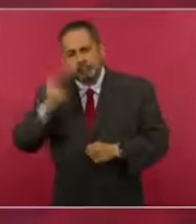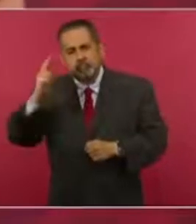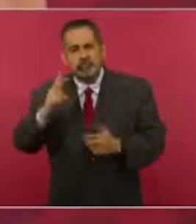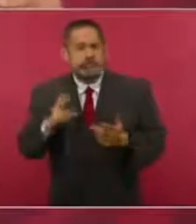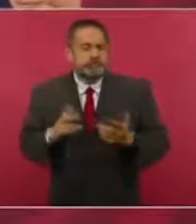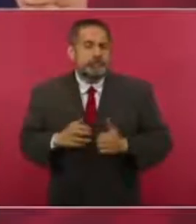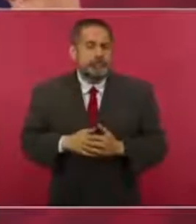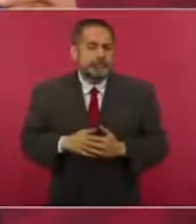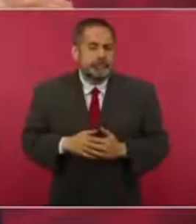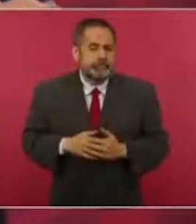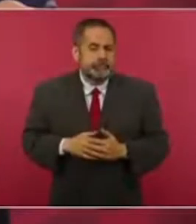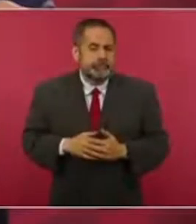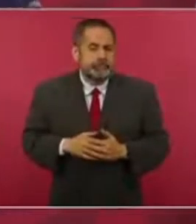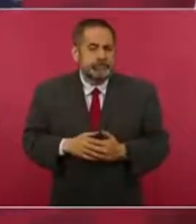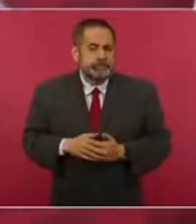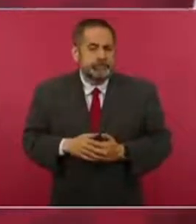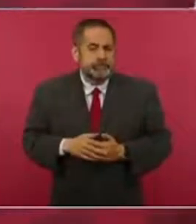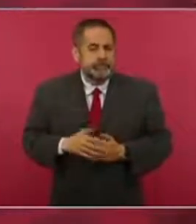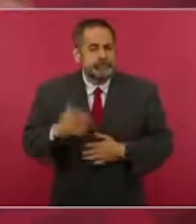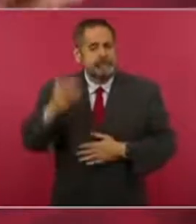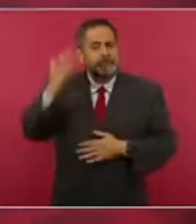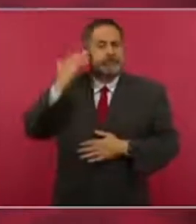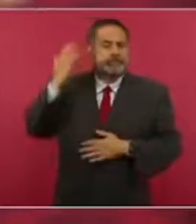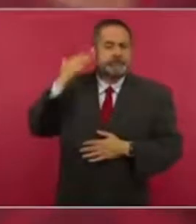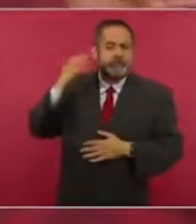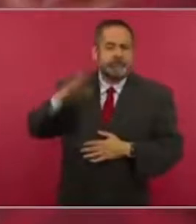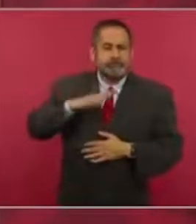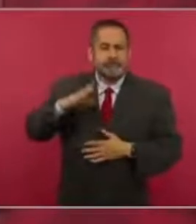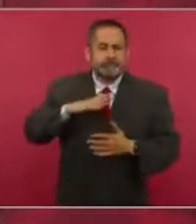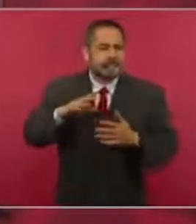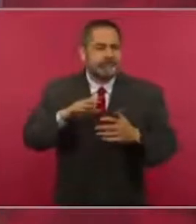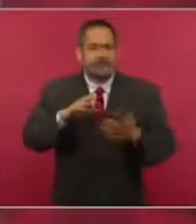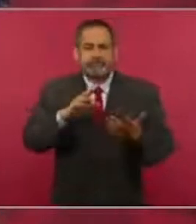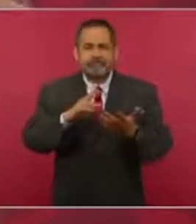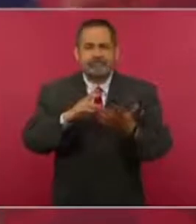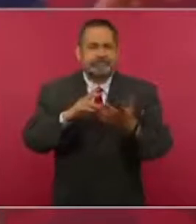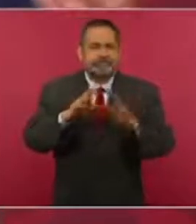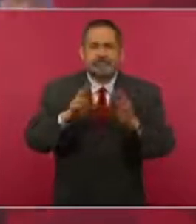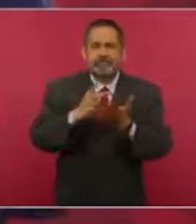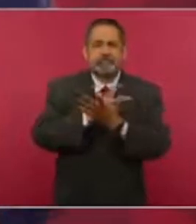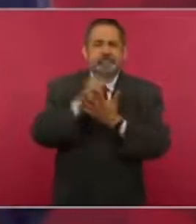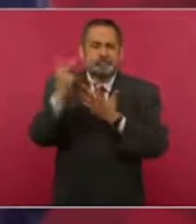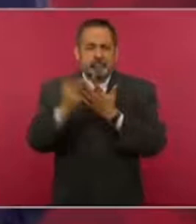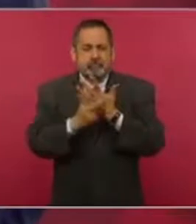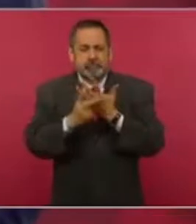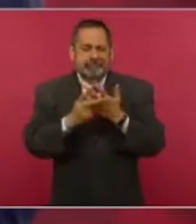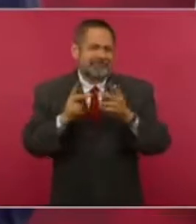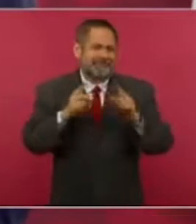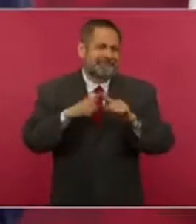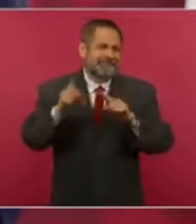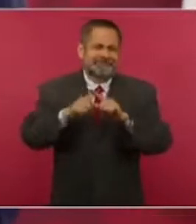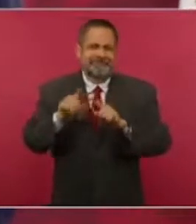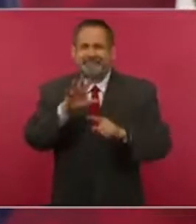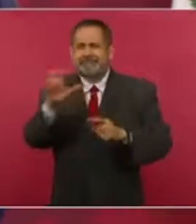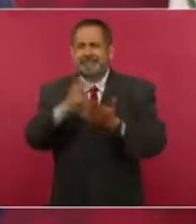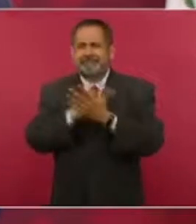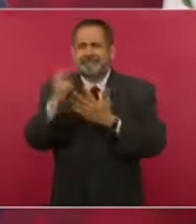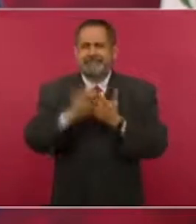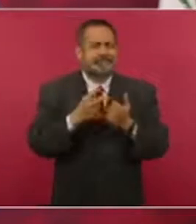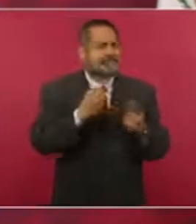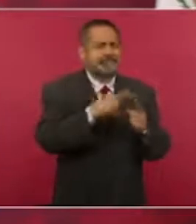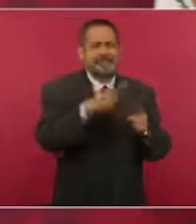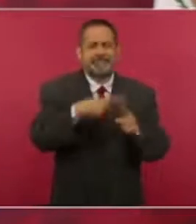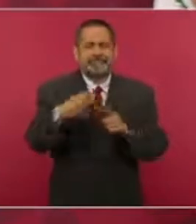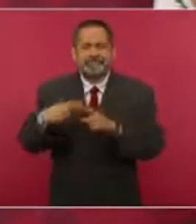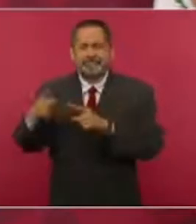Antes habían 500 mil programas, supuestamente para ayudar a la gente.